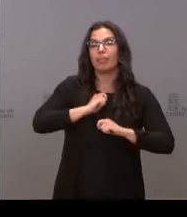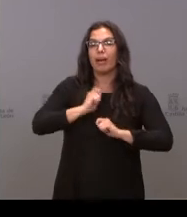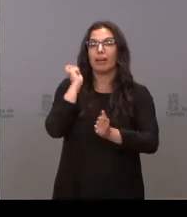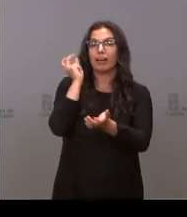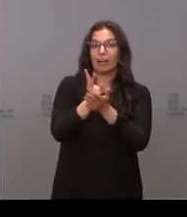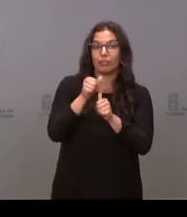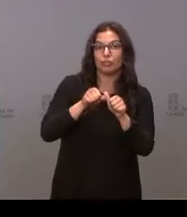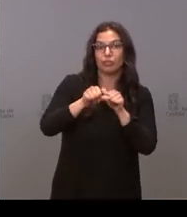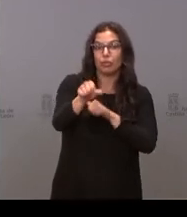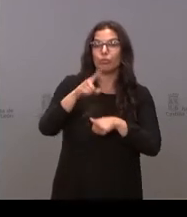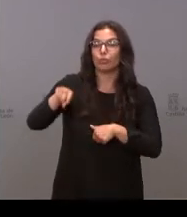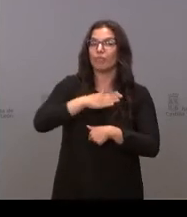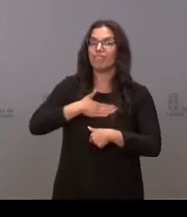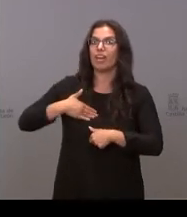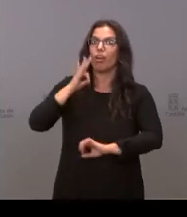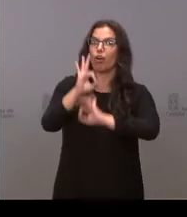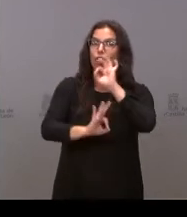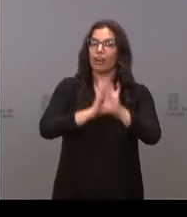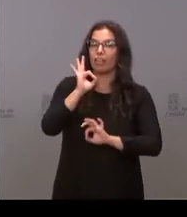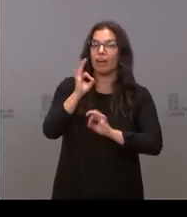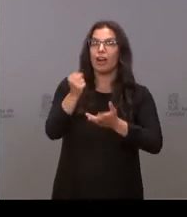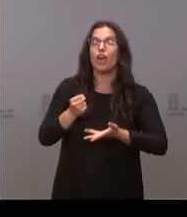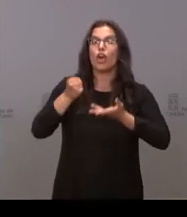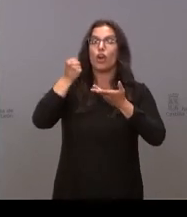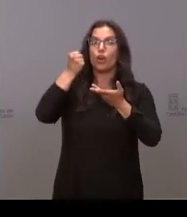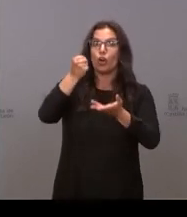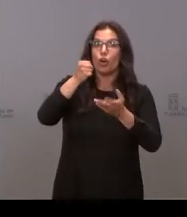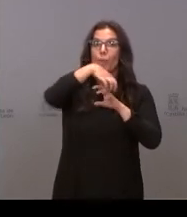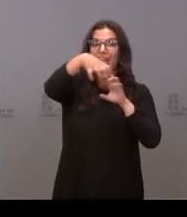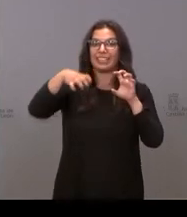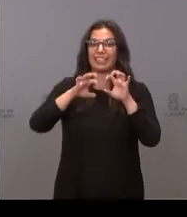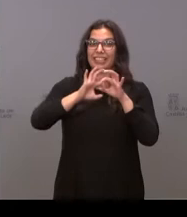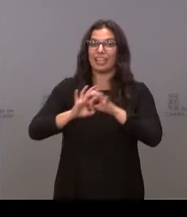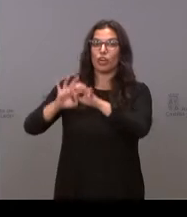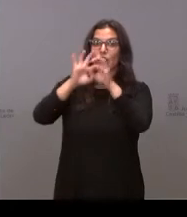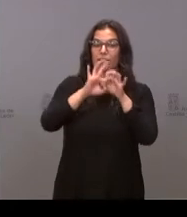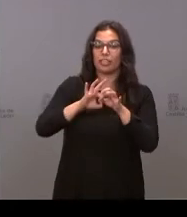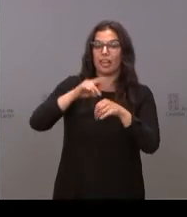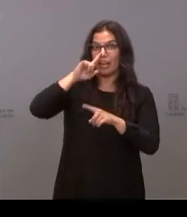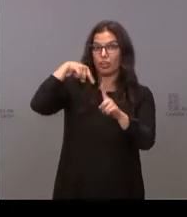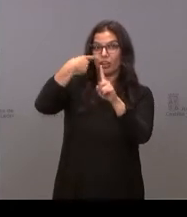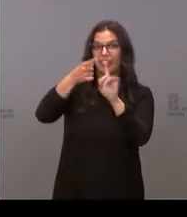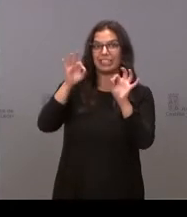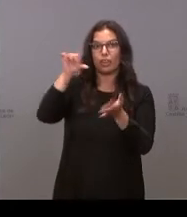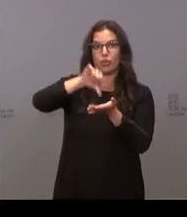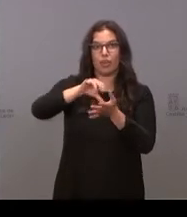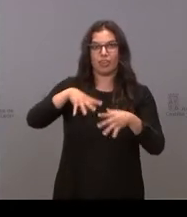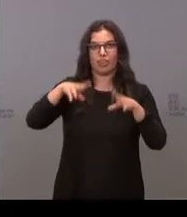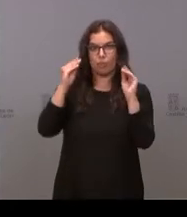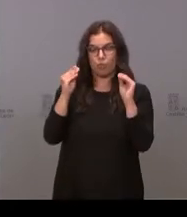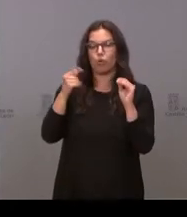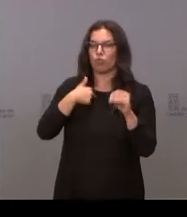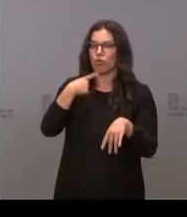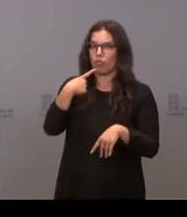es que queréis organizar la Copa Intercontinental en la ciudad de Burgos. Yo lo que os puedo decir es que podéis contar